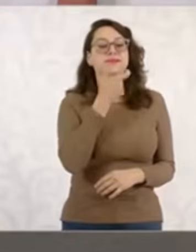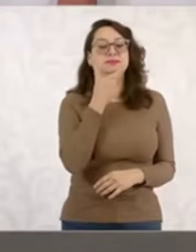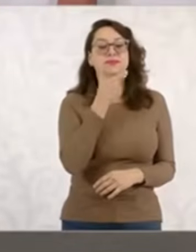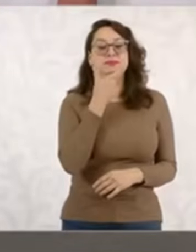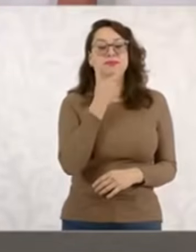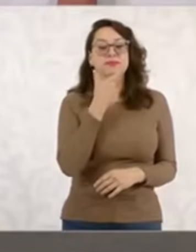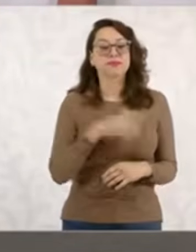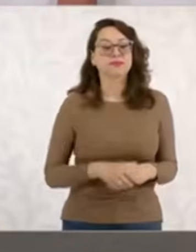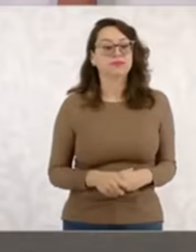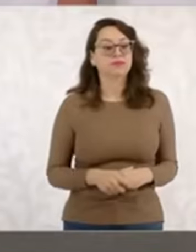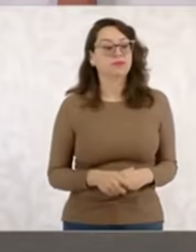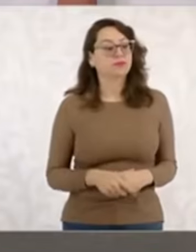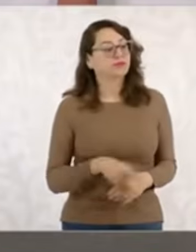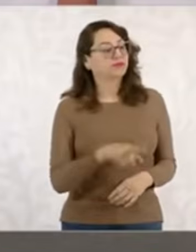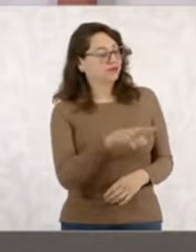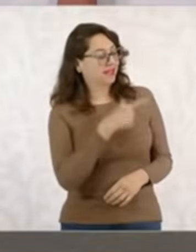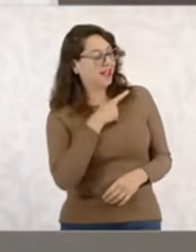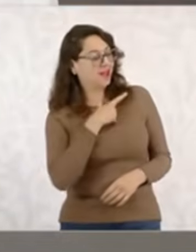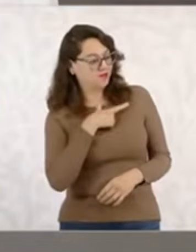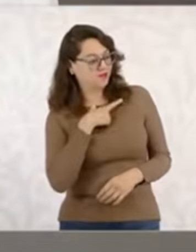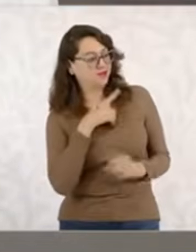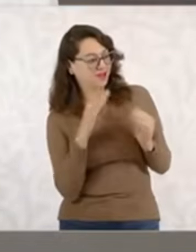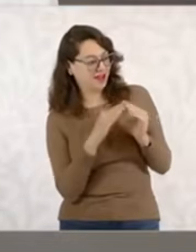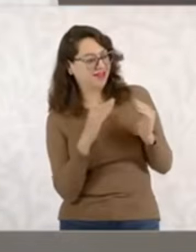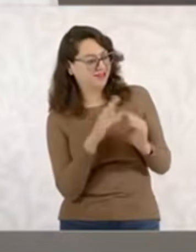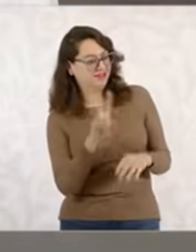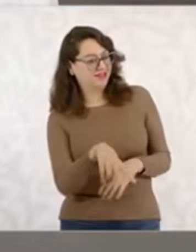¿Sí te gustaron las casitas, verdad?